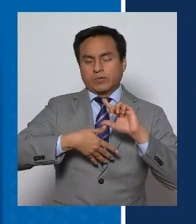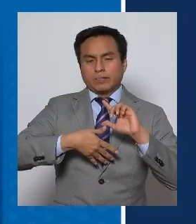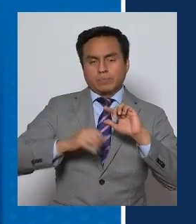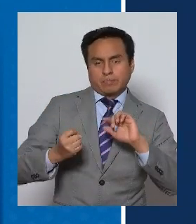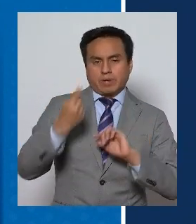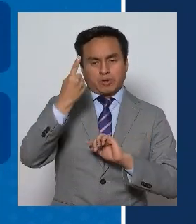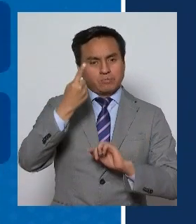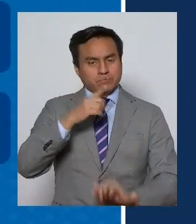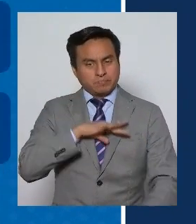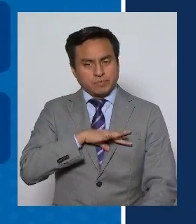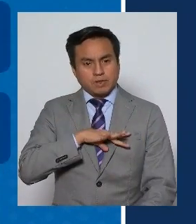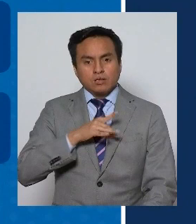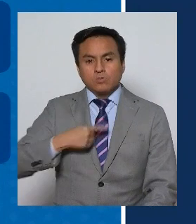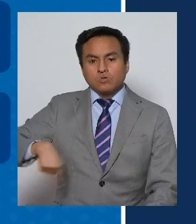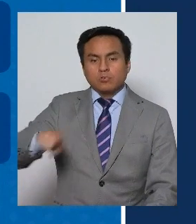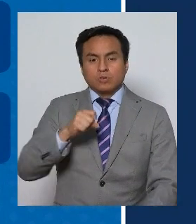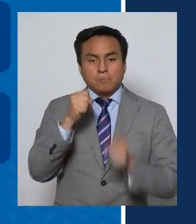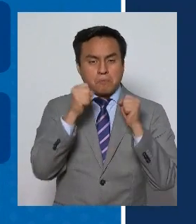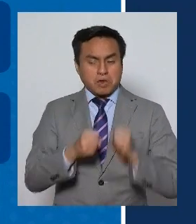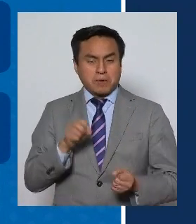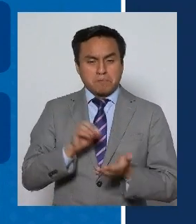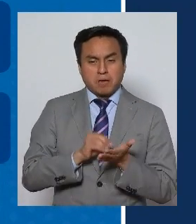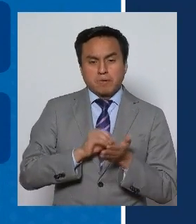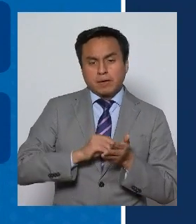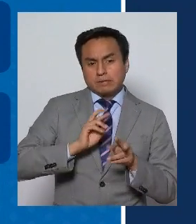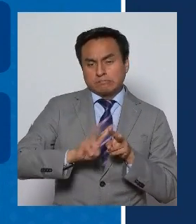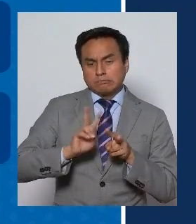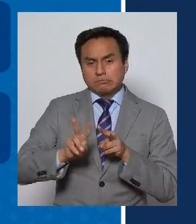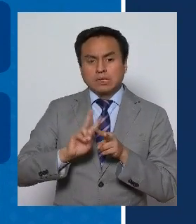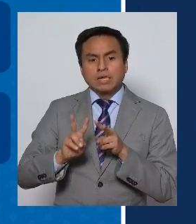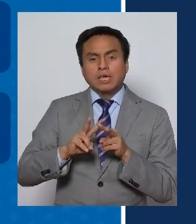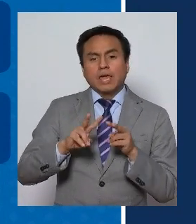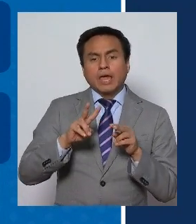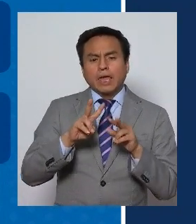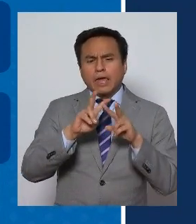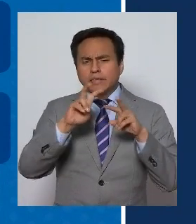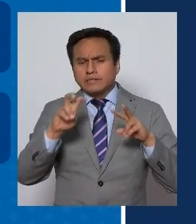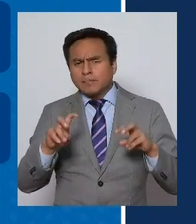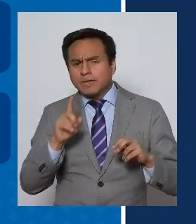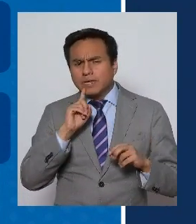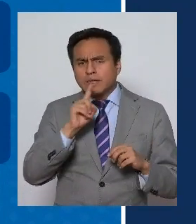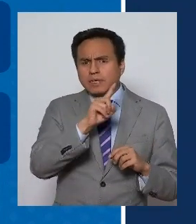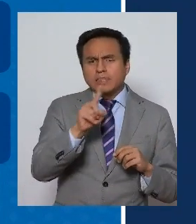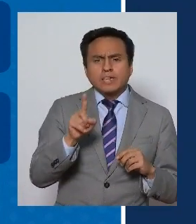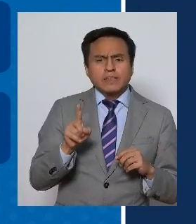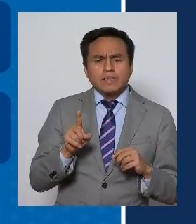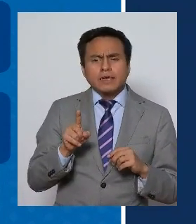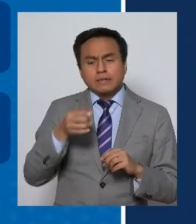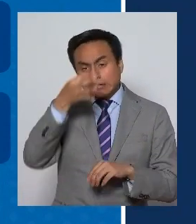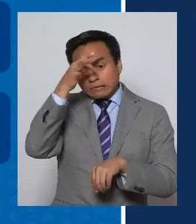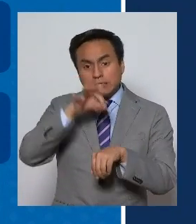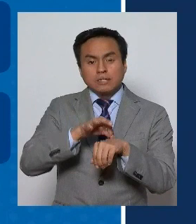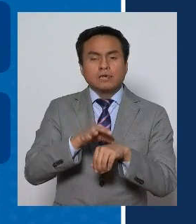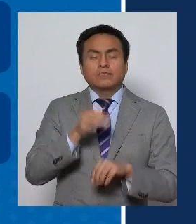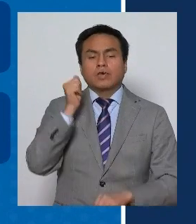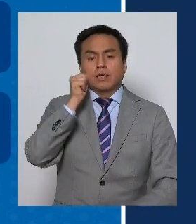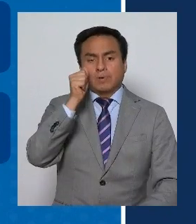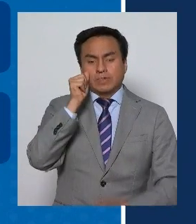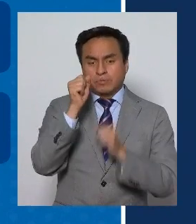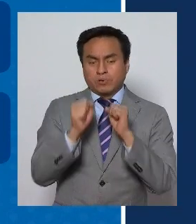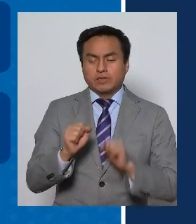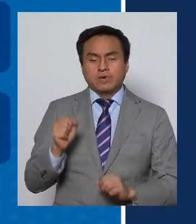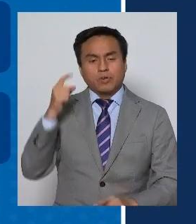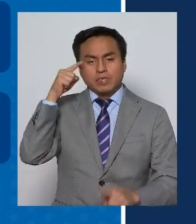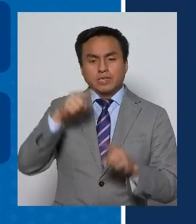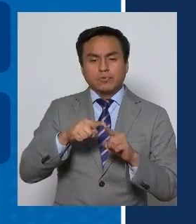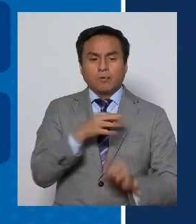Y nosotros tenemos la capacidad para poder seguir realizando estos exámenes diariamente con el objetivo ya mencionado tanto por el